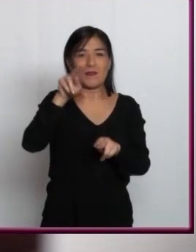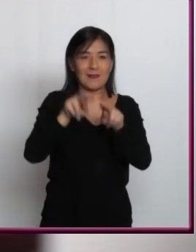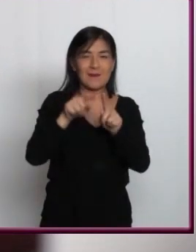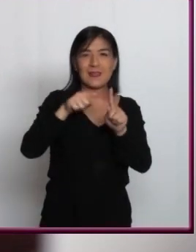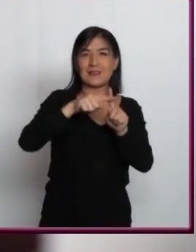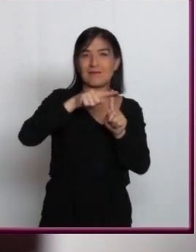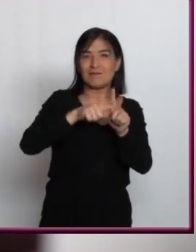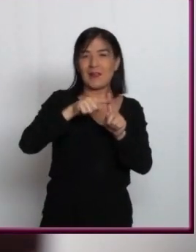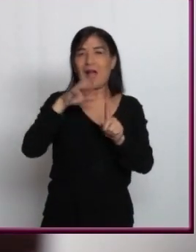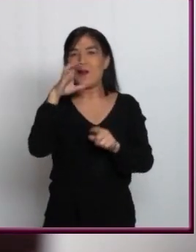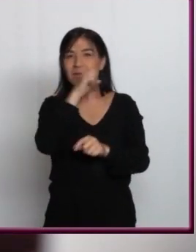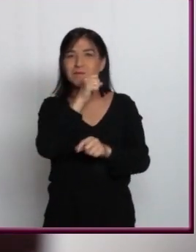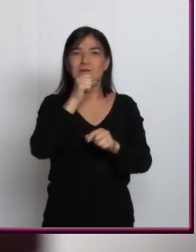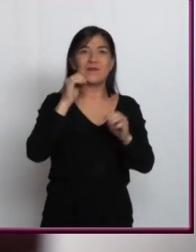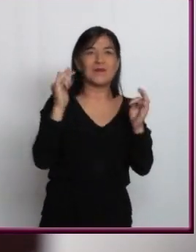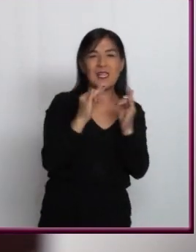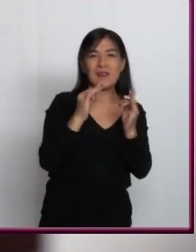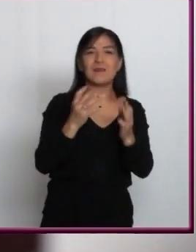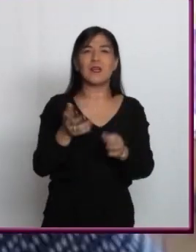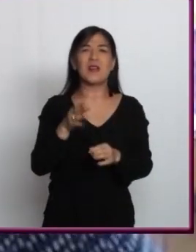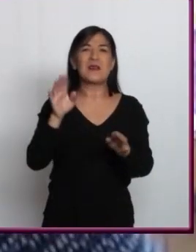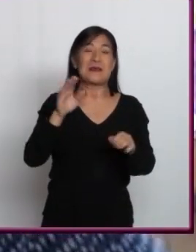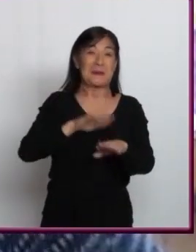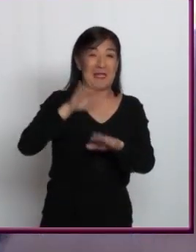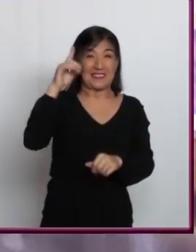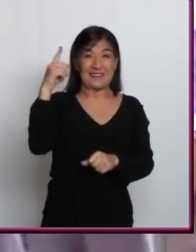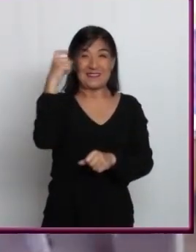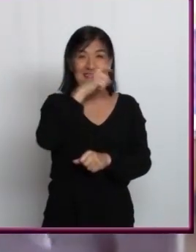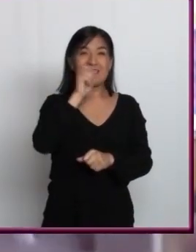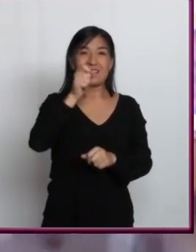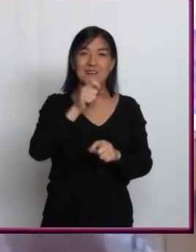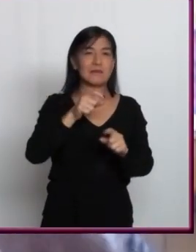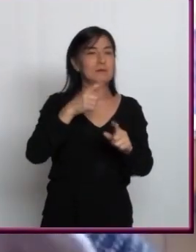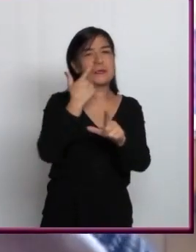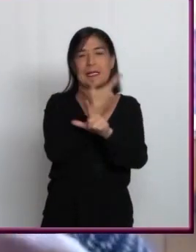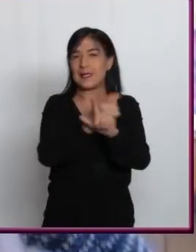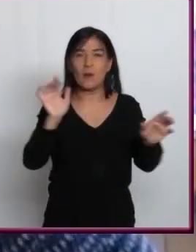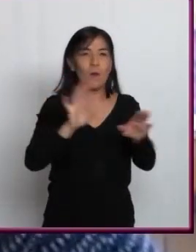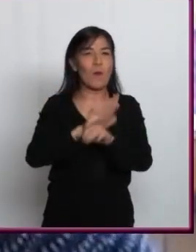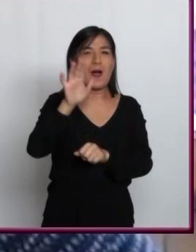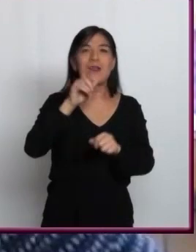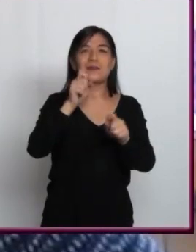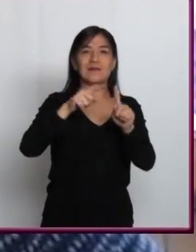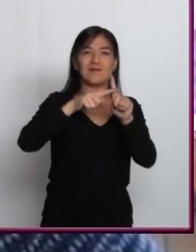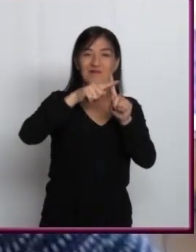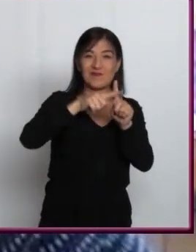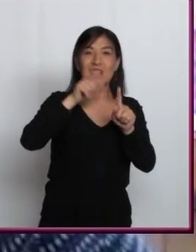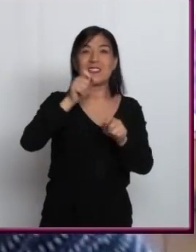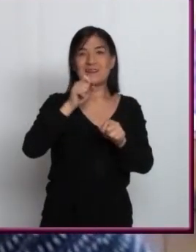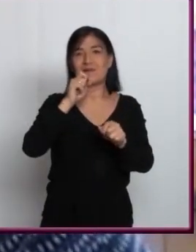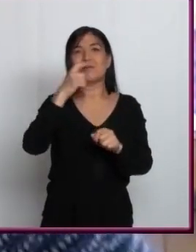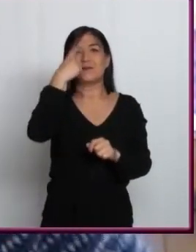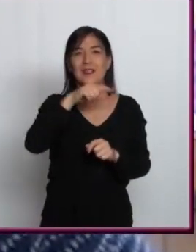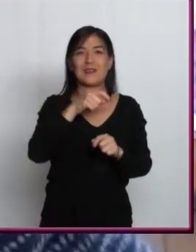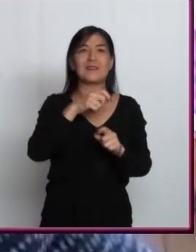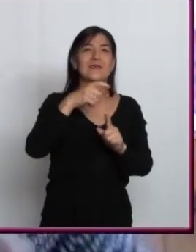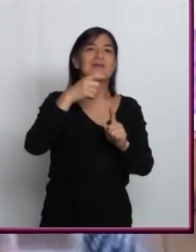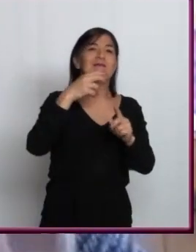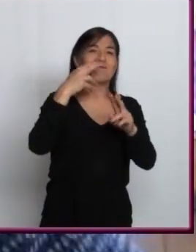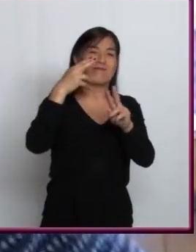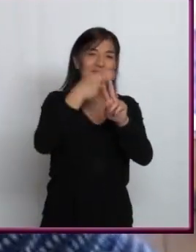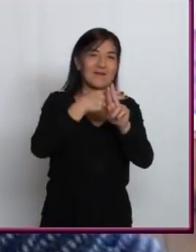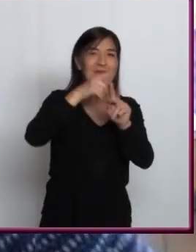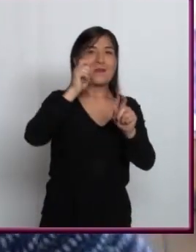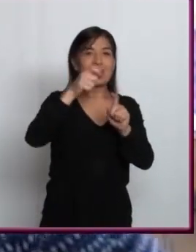grande? La principal dificultad para medir cualquier propiedad de los exoplanetas no es necesariamente que tan lejos esté, eso sin duda es